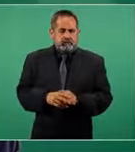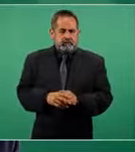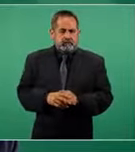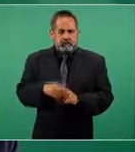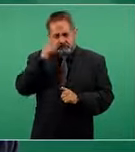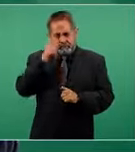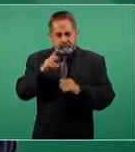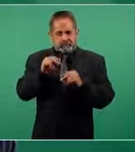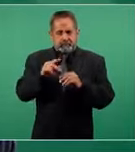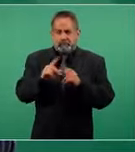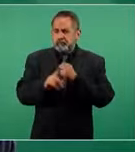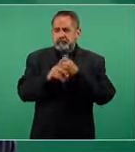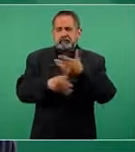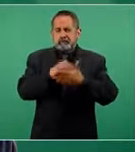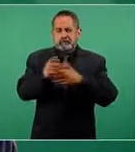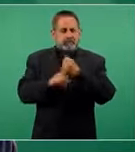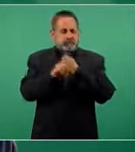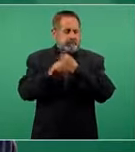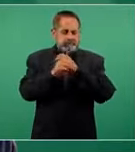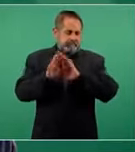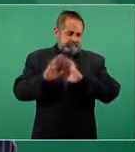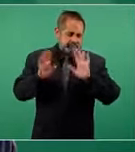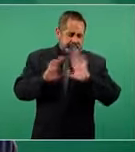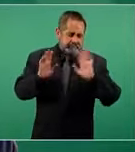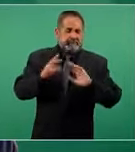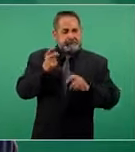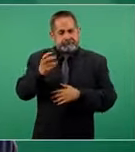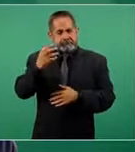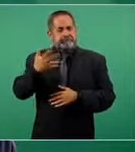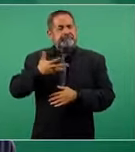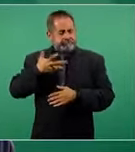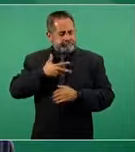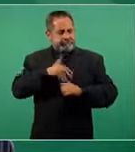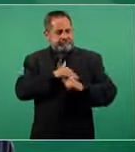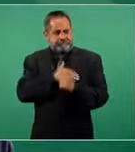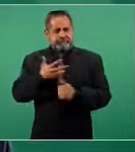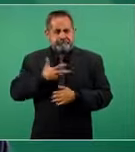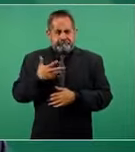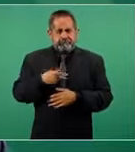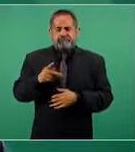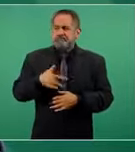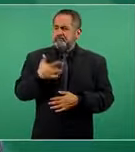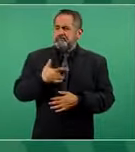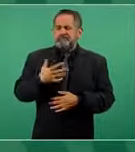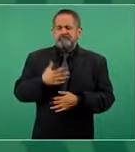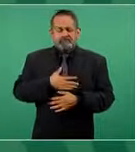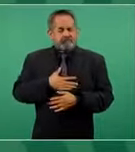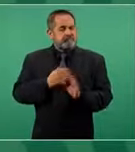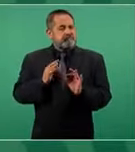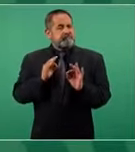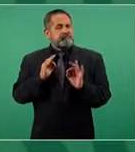para no entrar en polémica, pero tengo la satisfacción de que